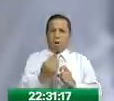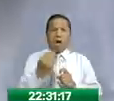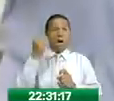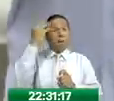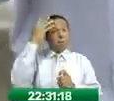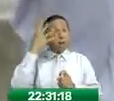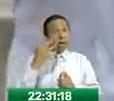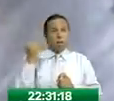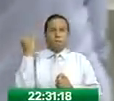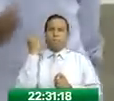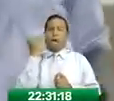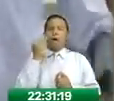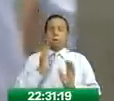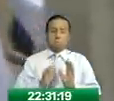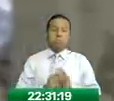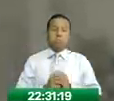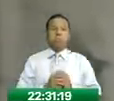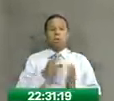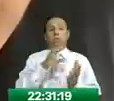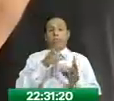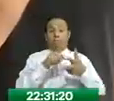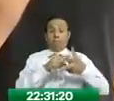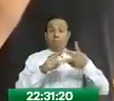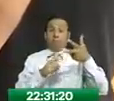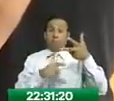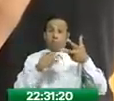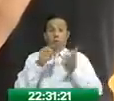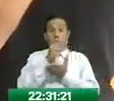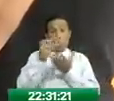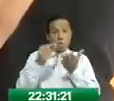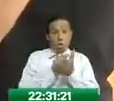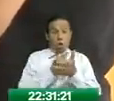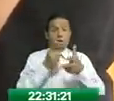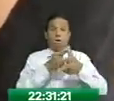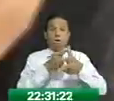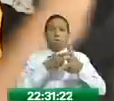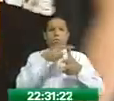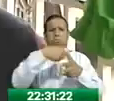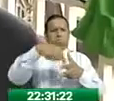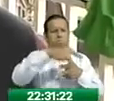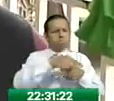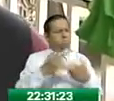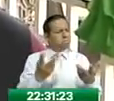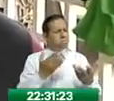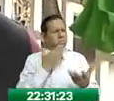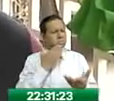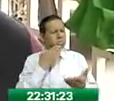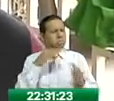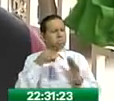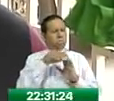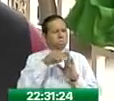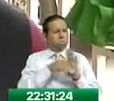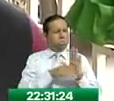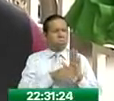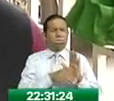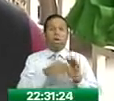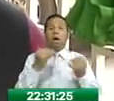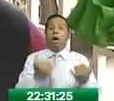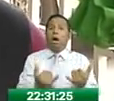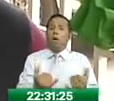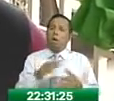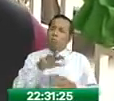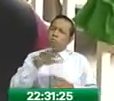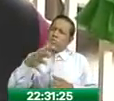de la provincia de Guayas, que se suman a la última fase, no difieren en mucho. Ahorita como que va más o menos, porque